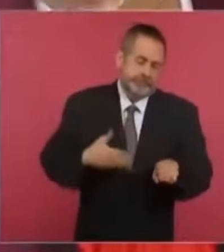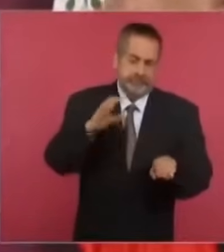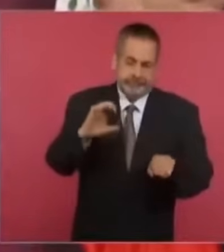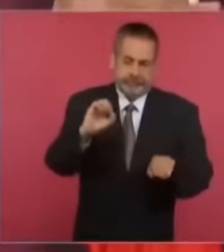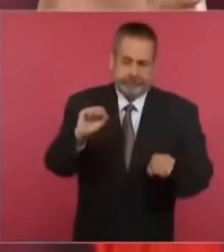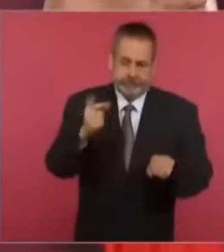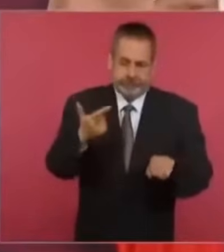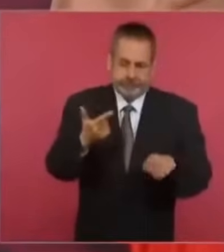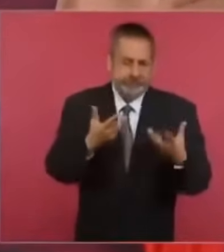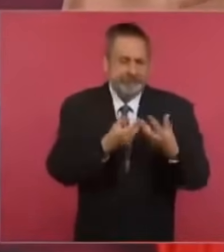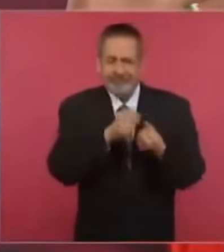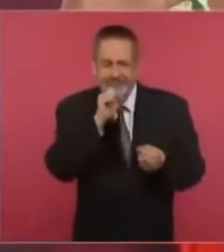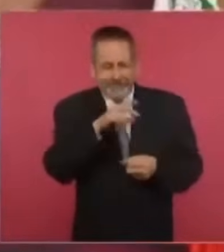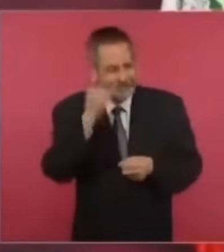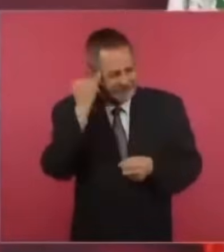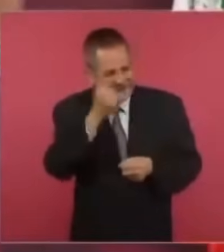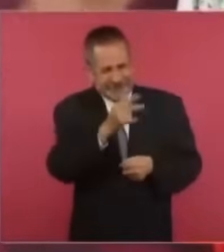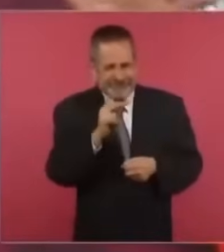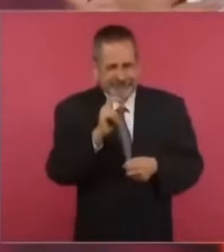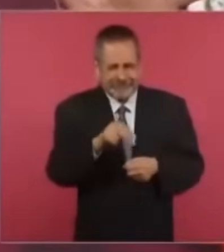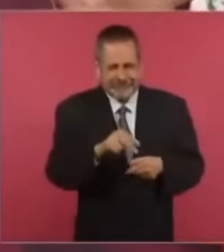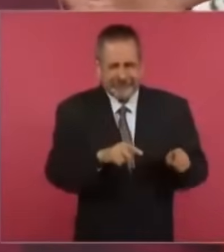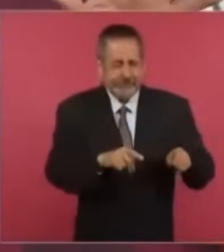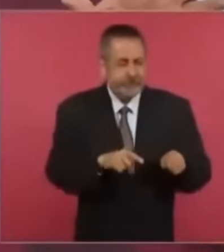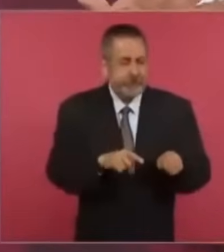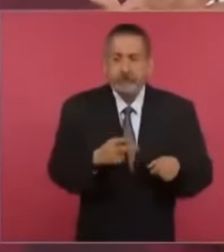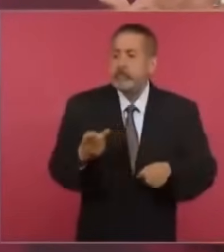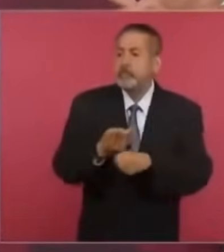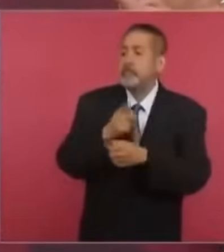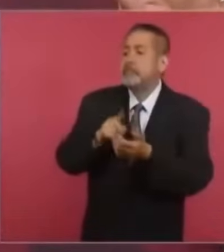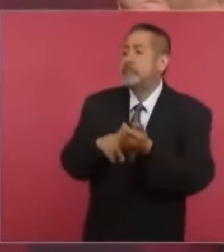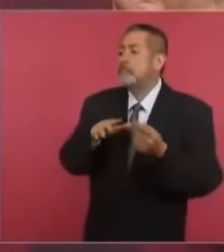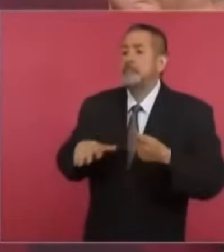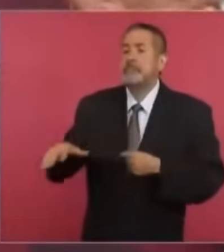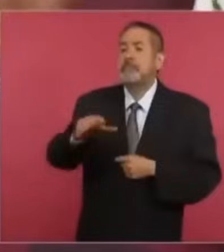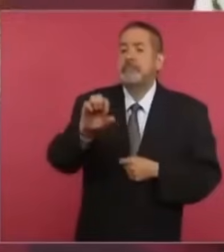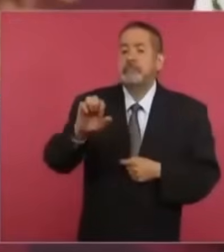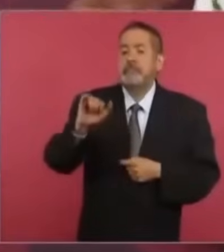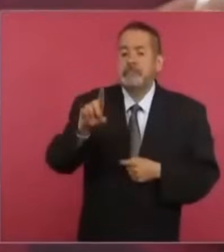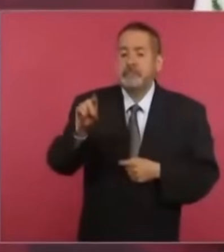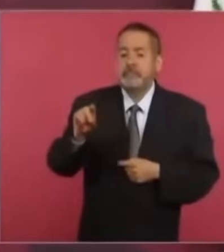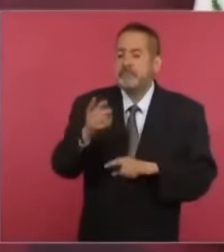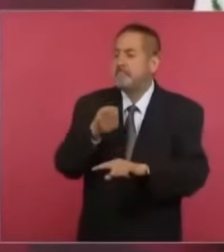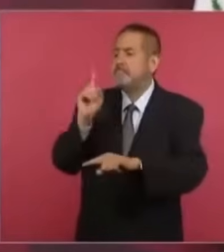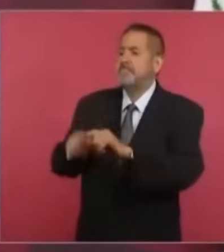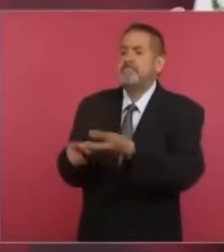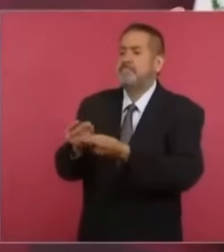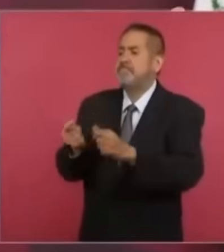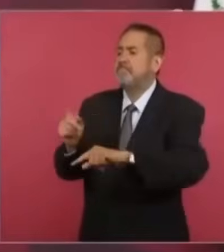Pues, ¿qué le pasa al ejido? Lo desaparecen.